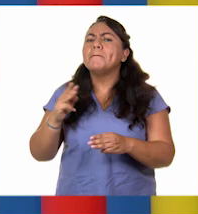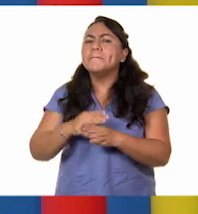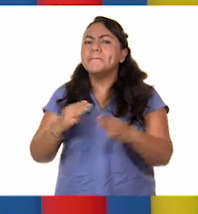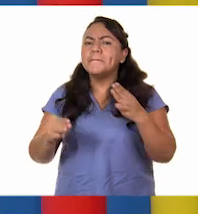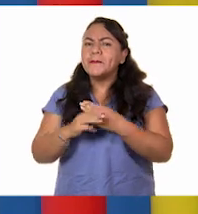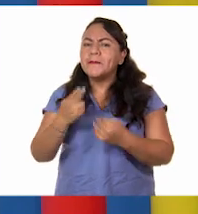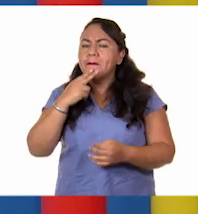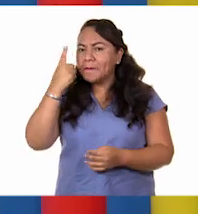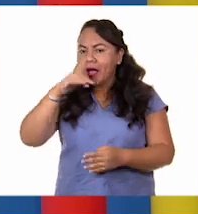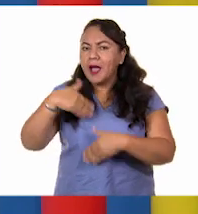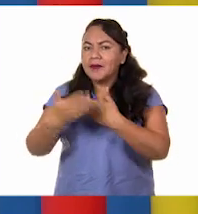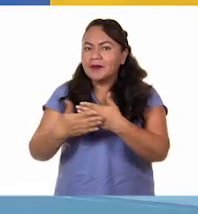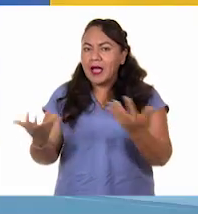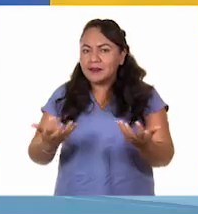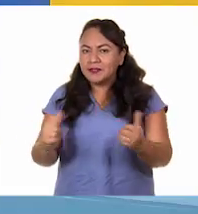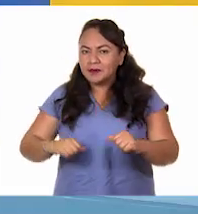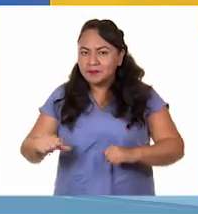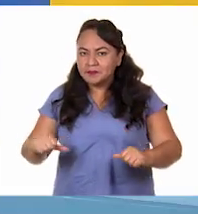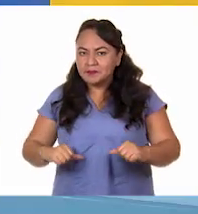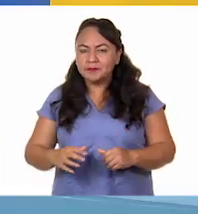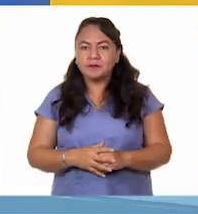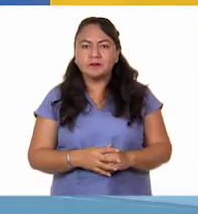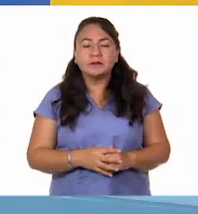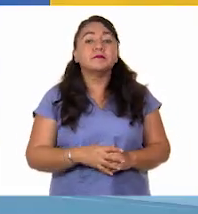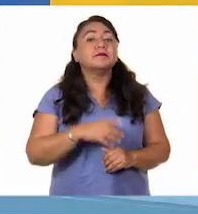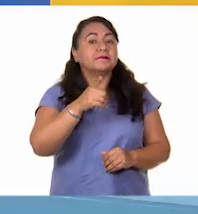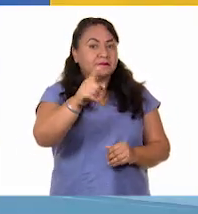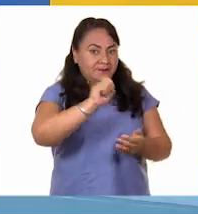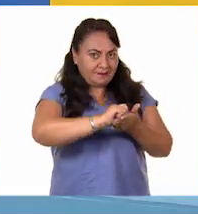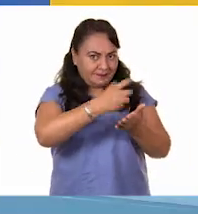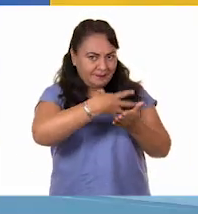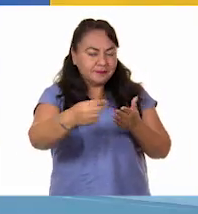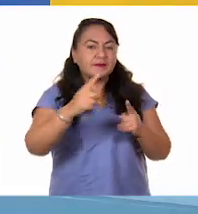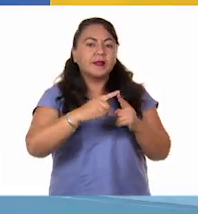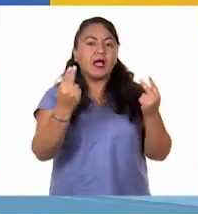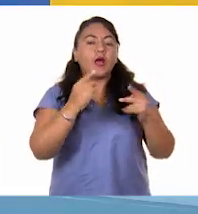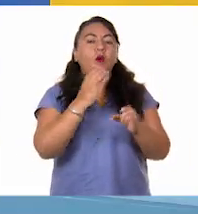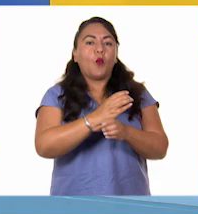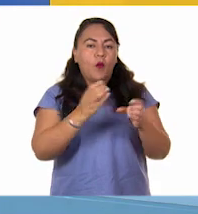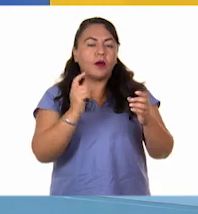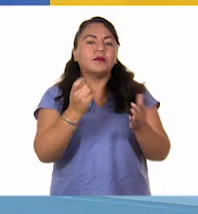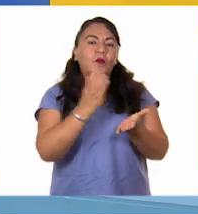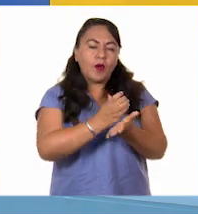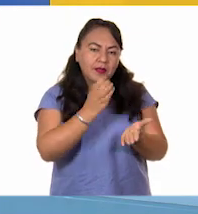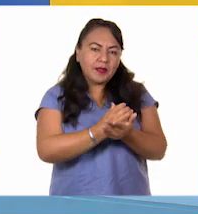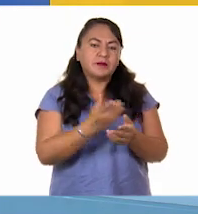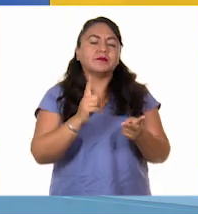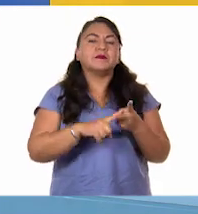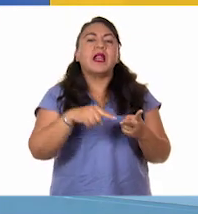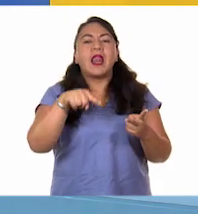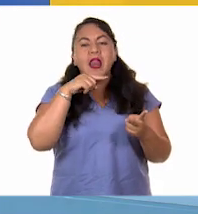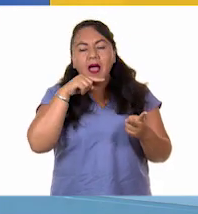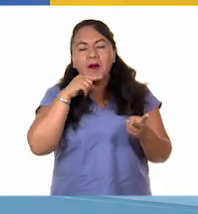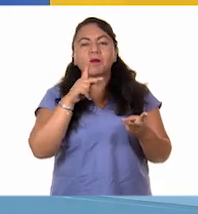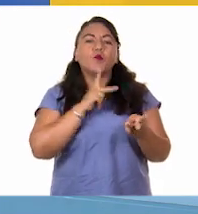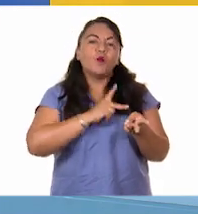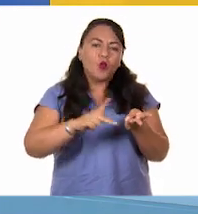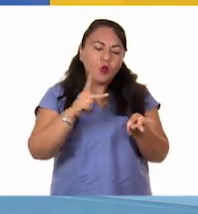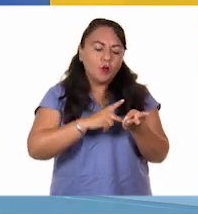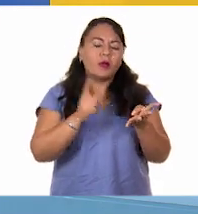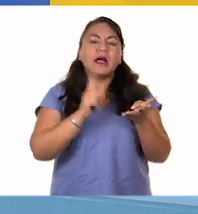para realizar estas actividades? Pues anótenle cuaderno, lápiz o pluma, lógicamente para tomar notas,